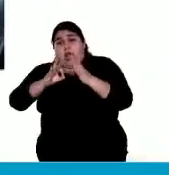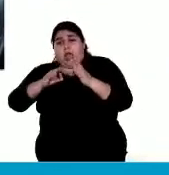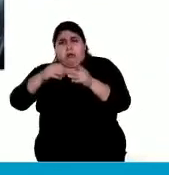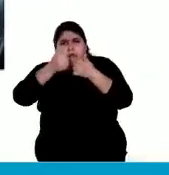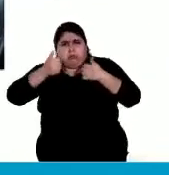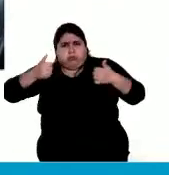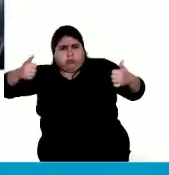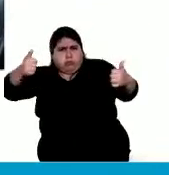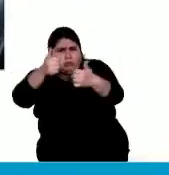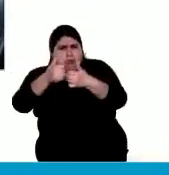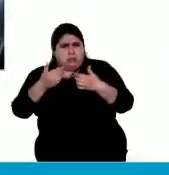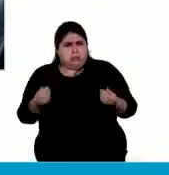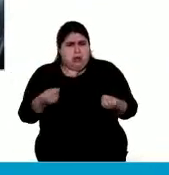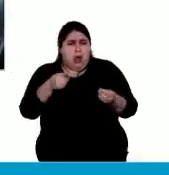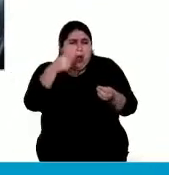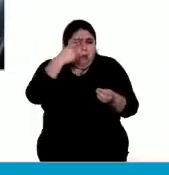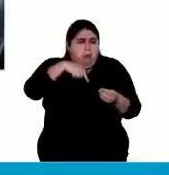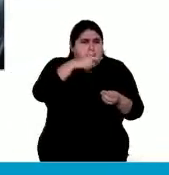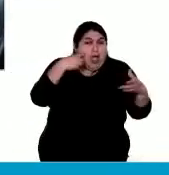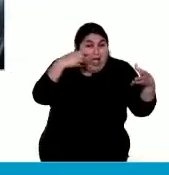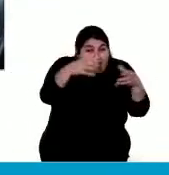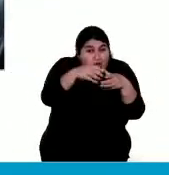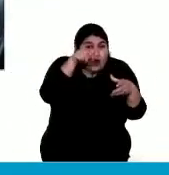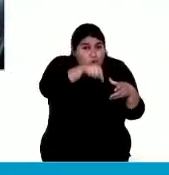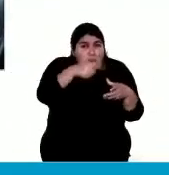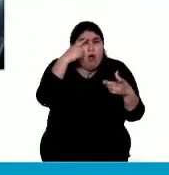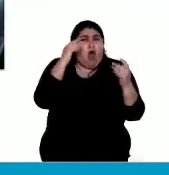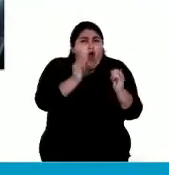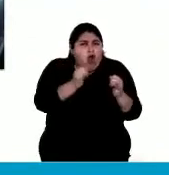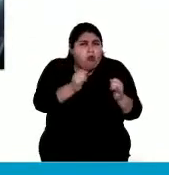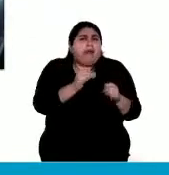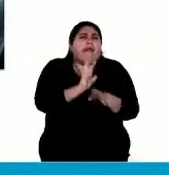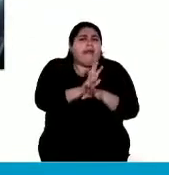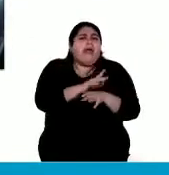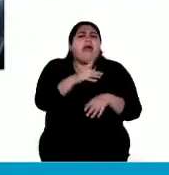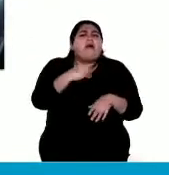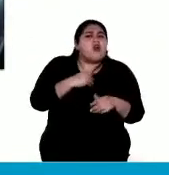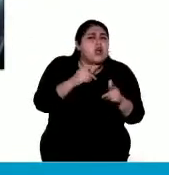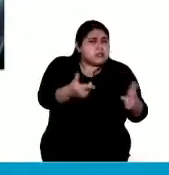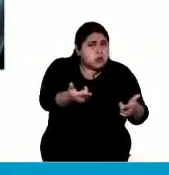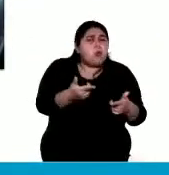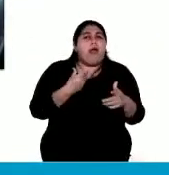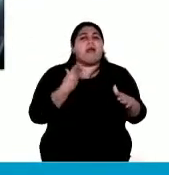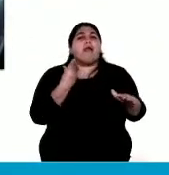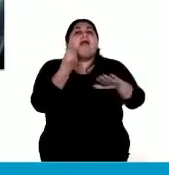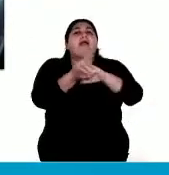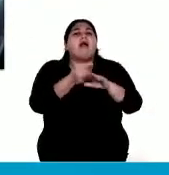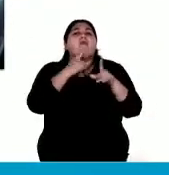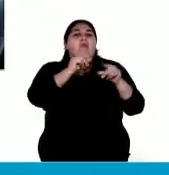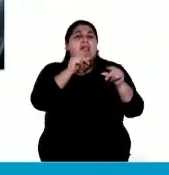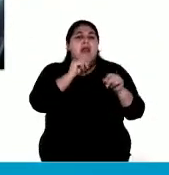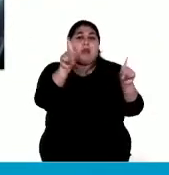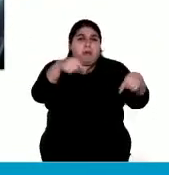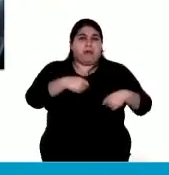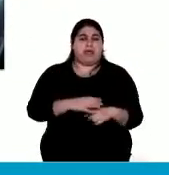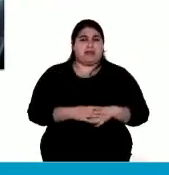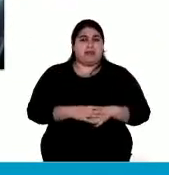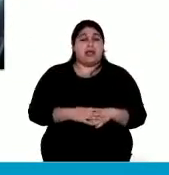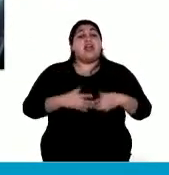frente a todo esto, el panorama se ve agravado porque al frente del Ministerio de Seguridad tenemos un personaje